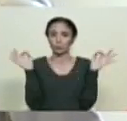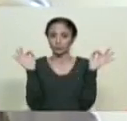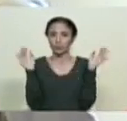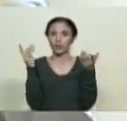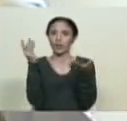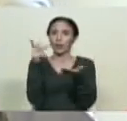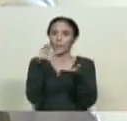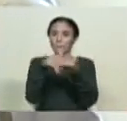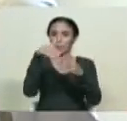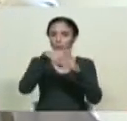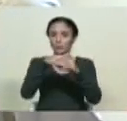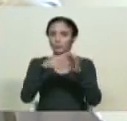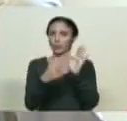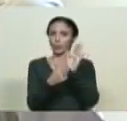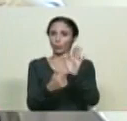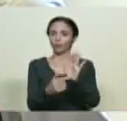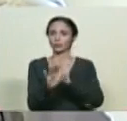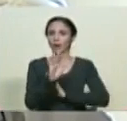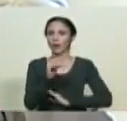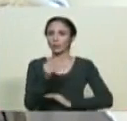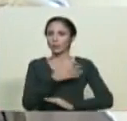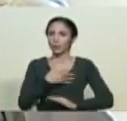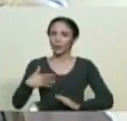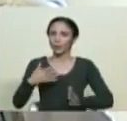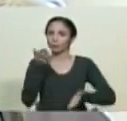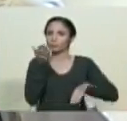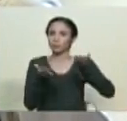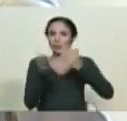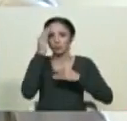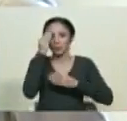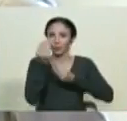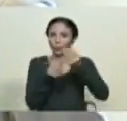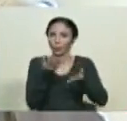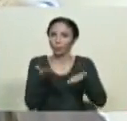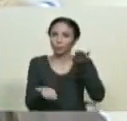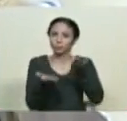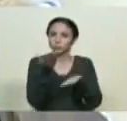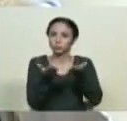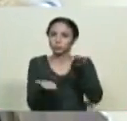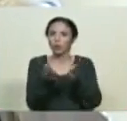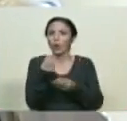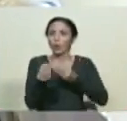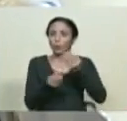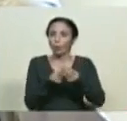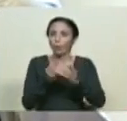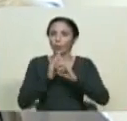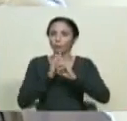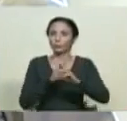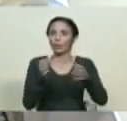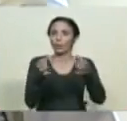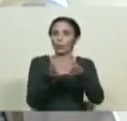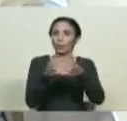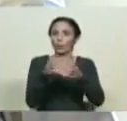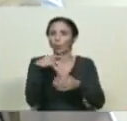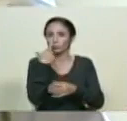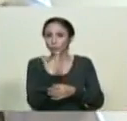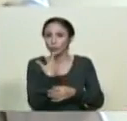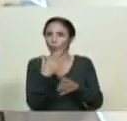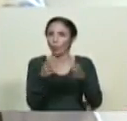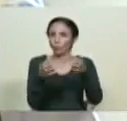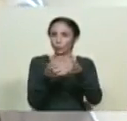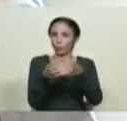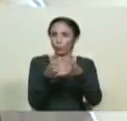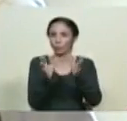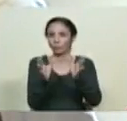extraordinaria. Quisiera conocer si pudiera dar un balance de cómo respondió la estructura política de la Tolda Roja. También